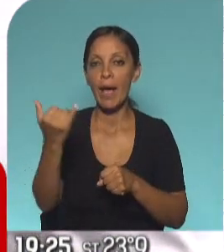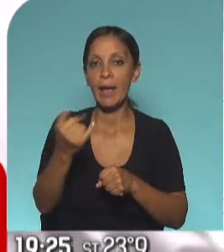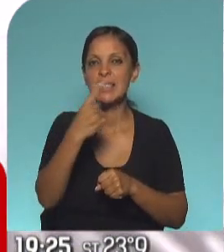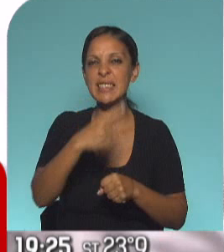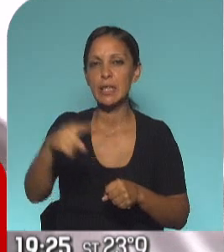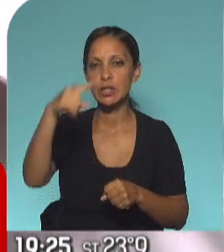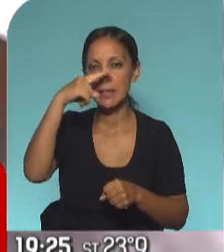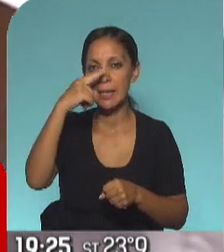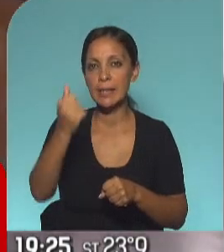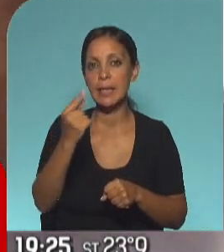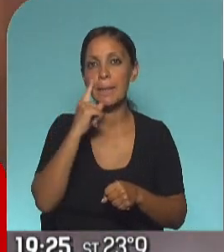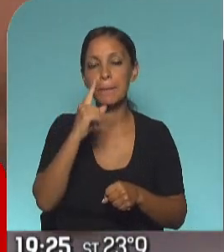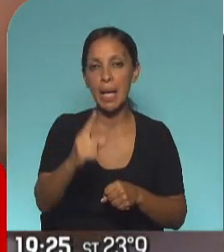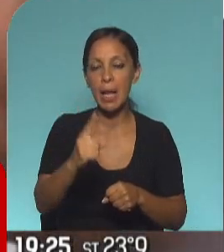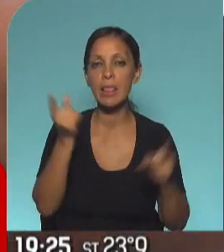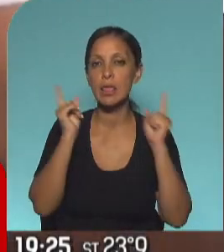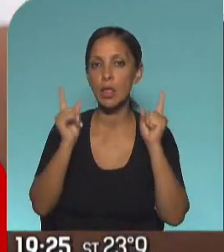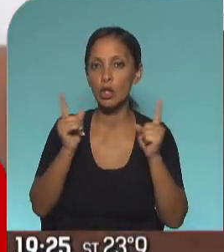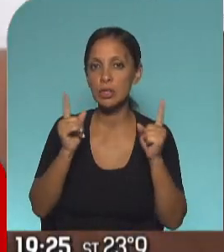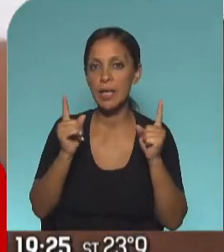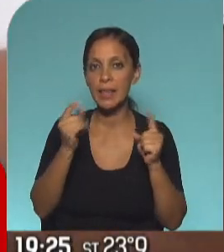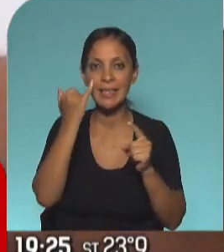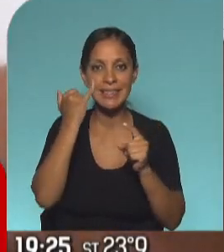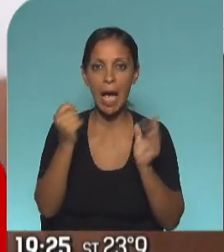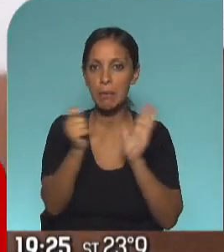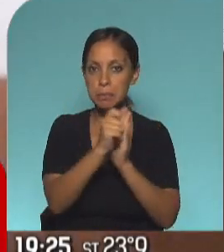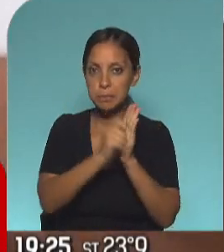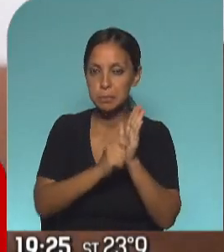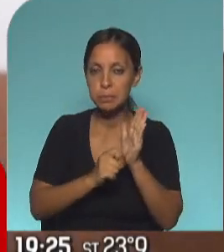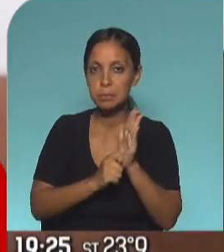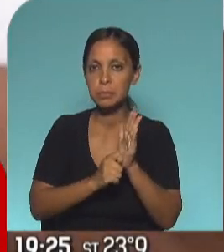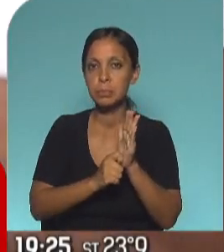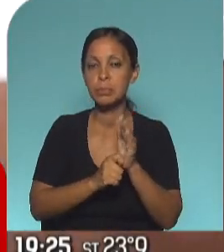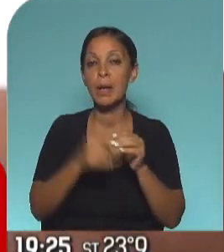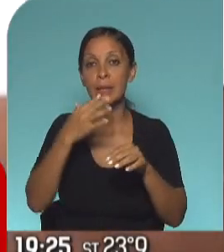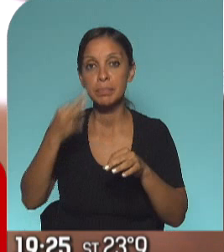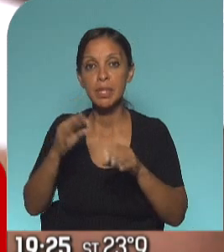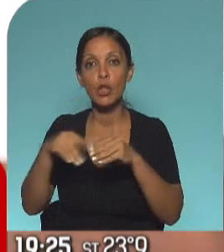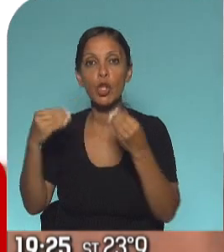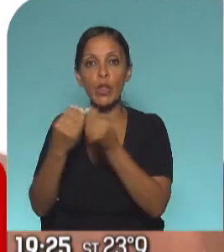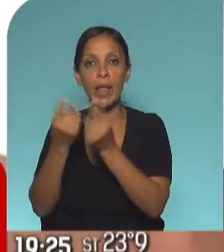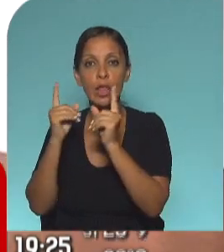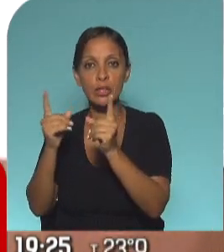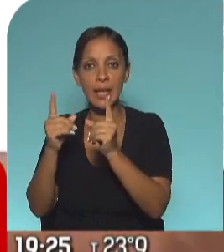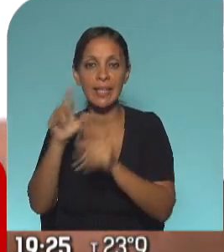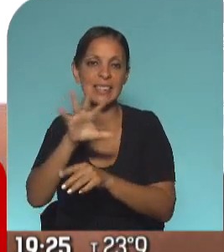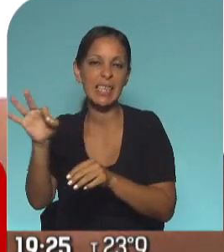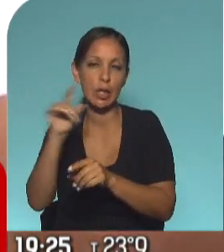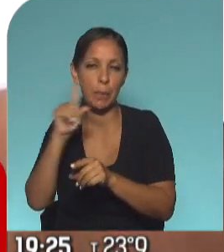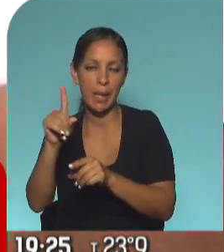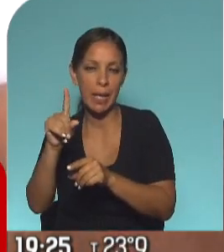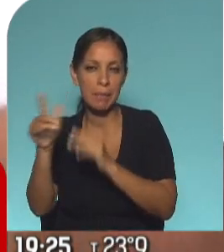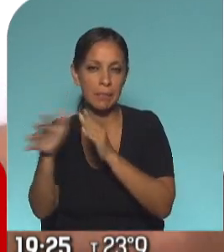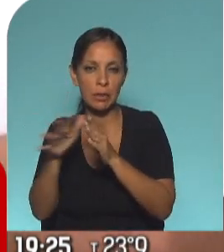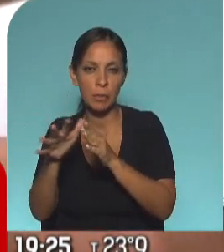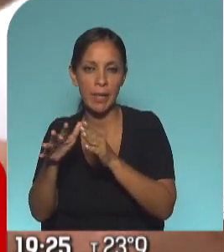176.000 docentes ya anotados sobre un total de medio millón aproximadamente entre